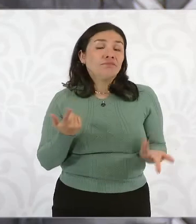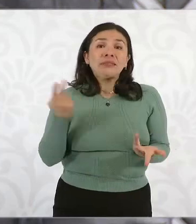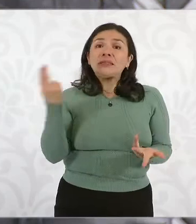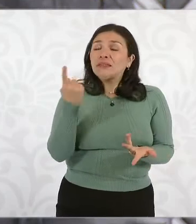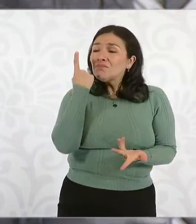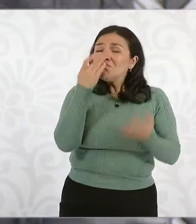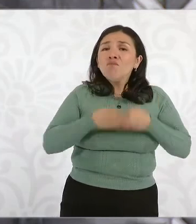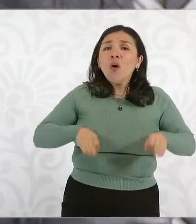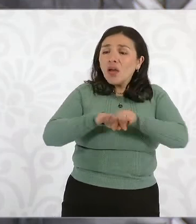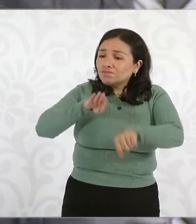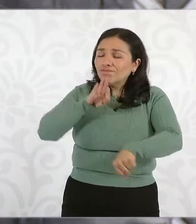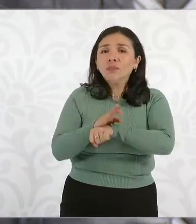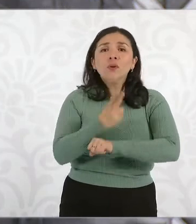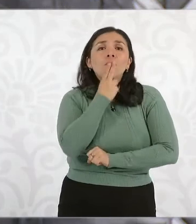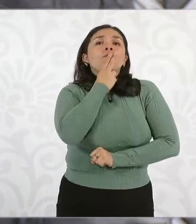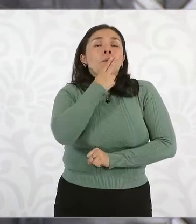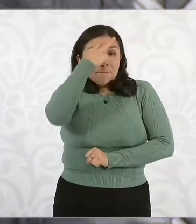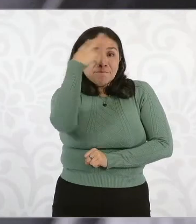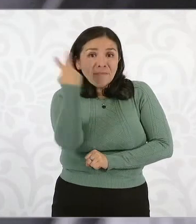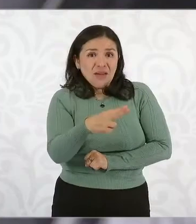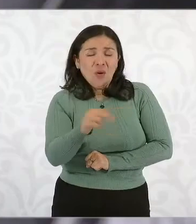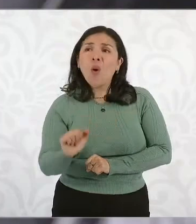México, ningún otro país.